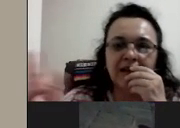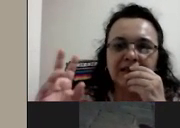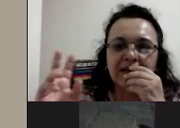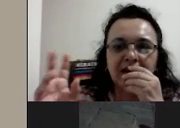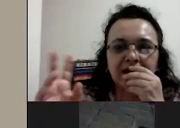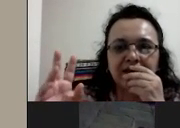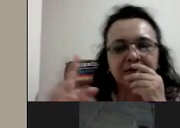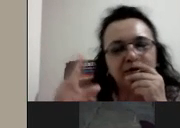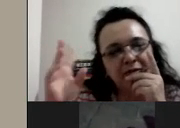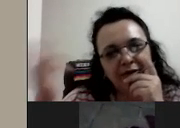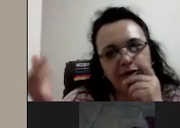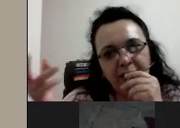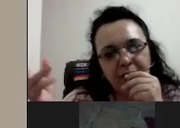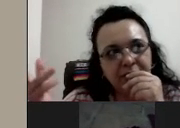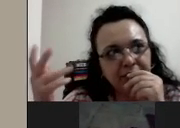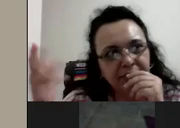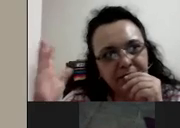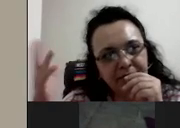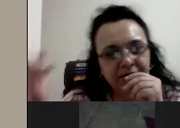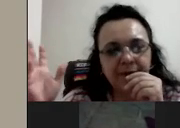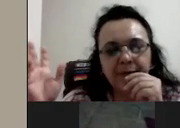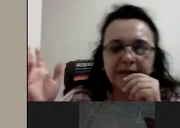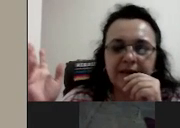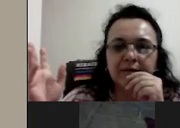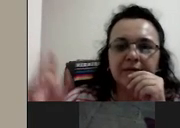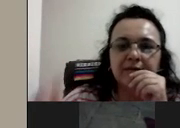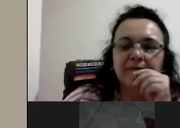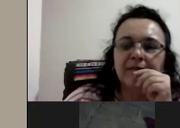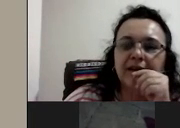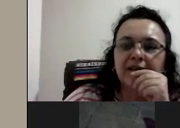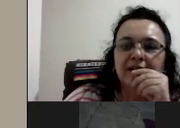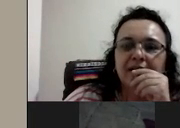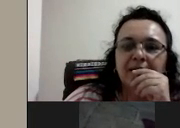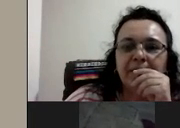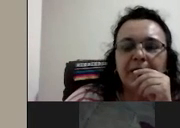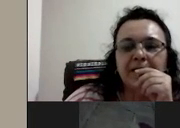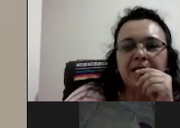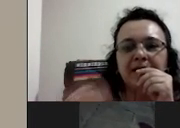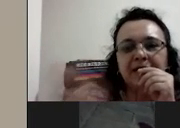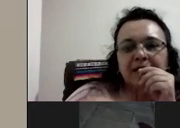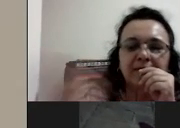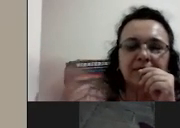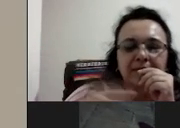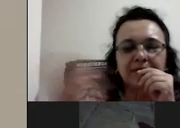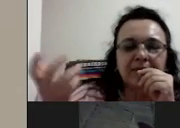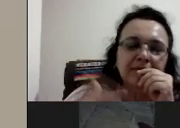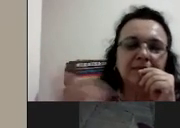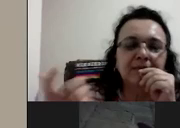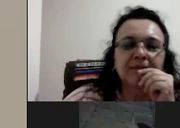la derecha es como que fuera un tipo pasado, ¿verdad? Pero también tienen